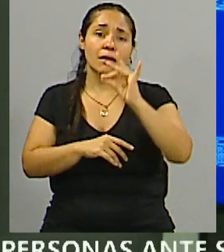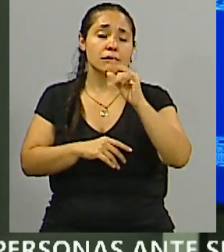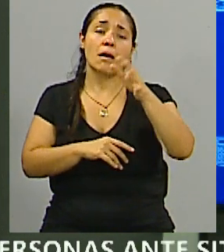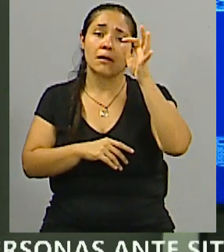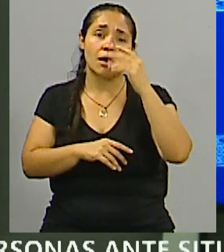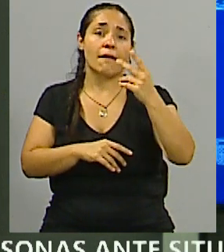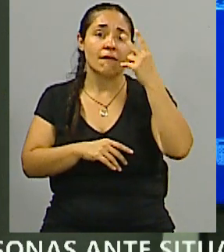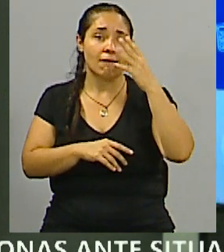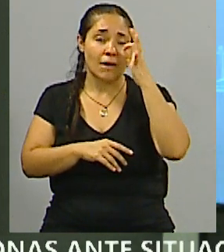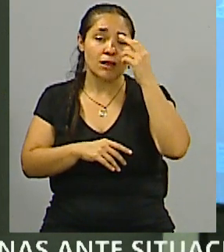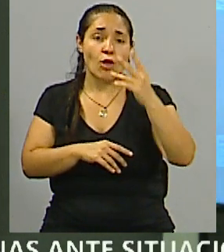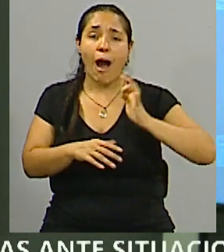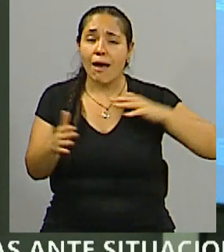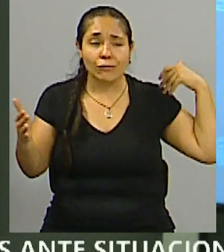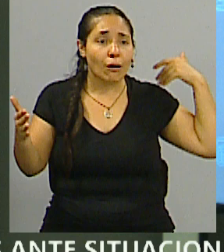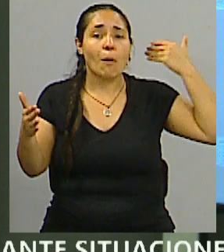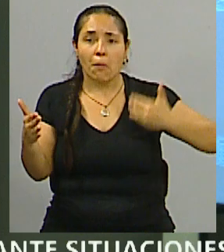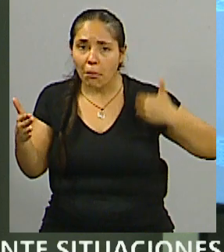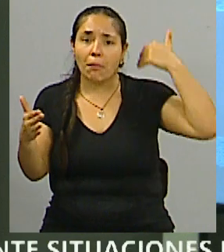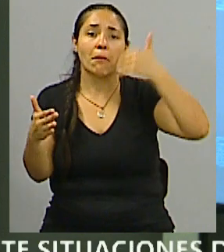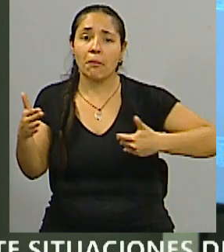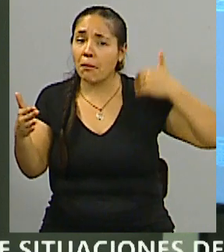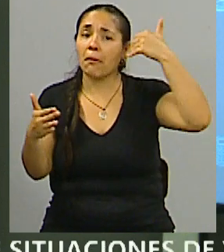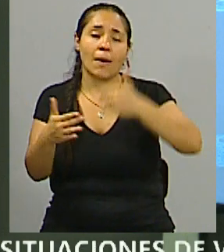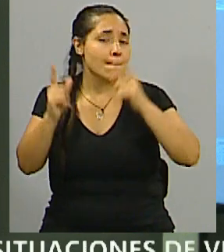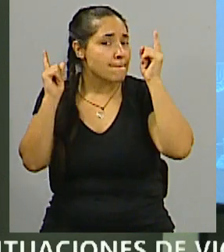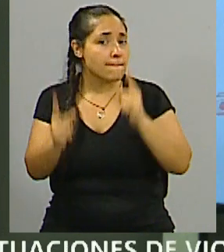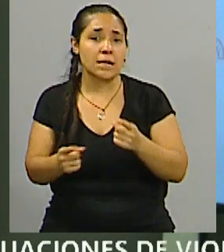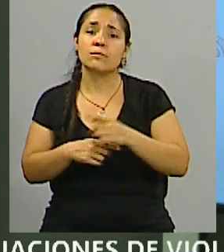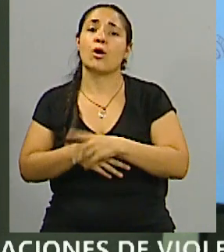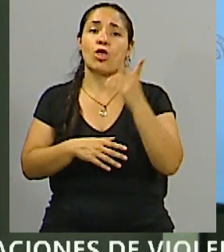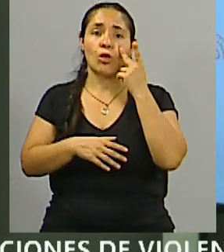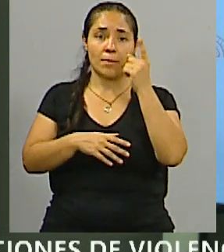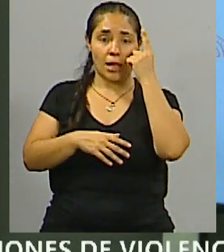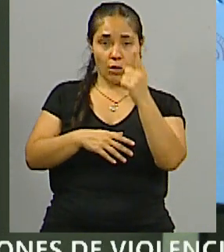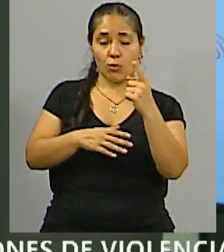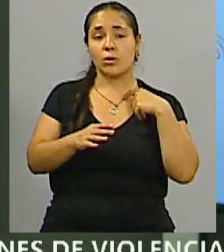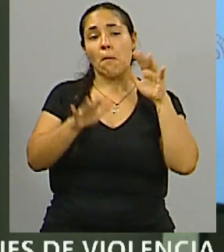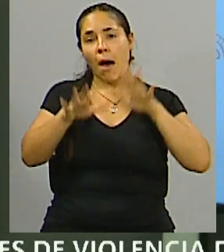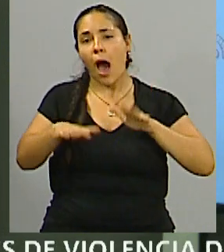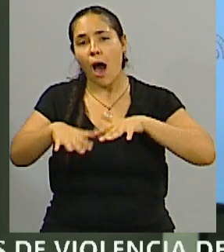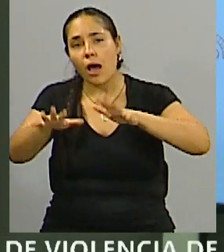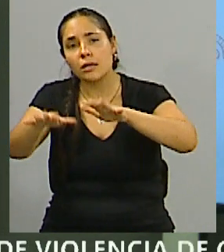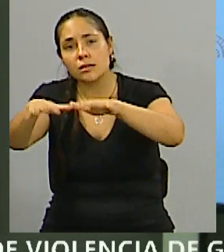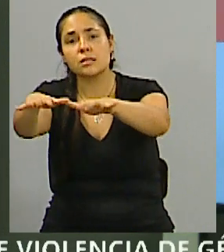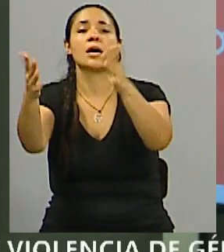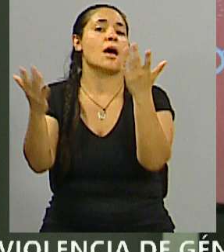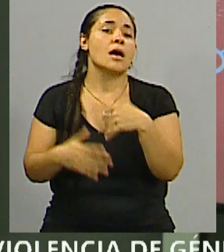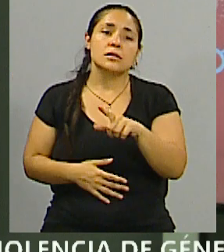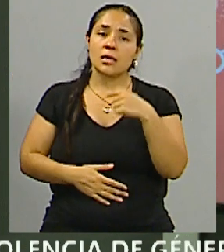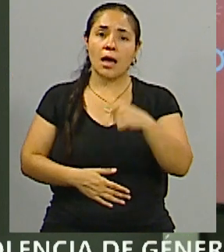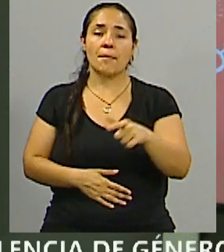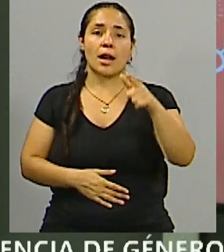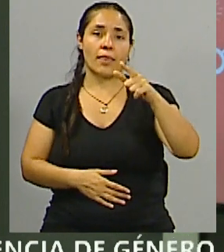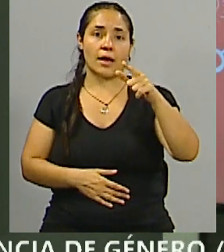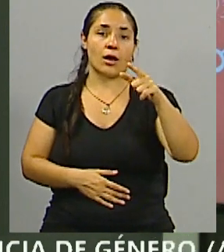hace 22 años, desde justamente el año siguiente a 2001, que movilizamos todos los años de Congreso a